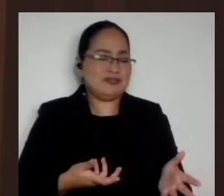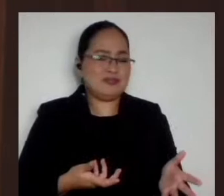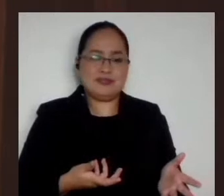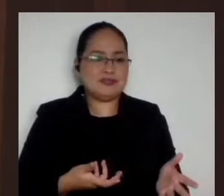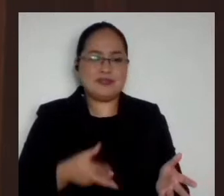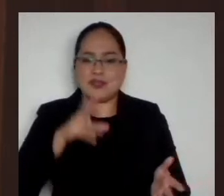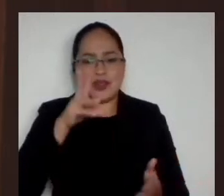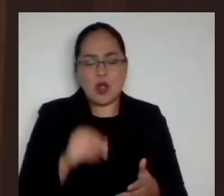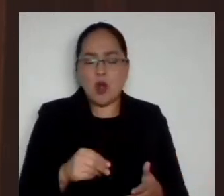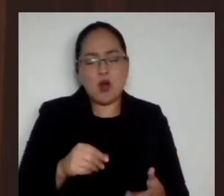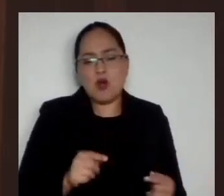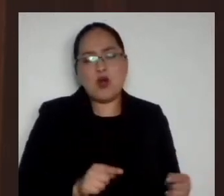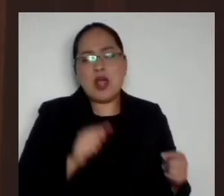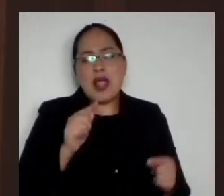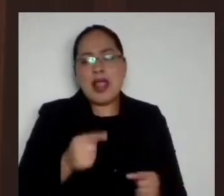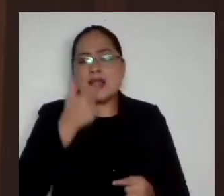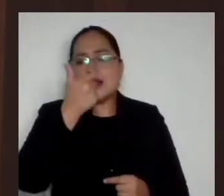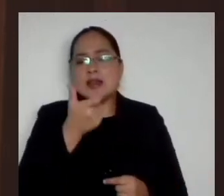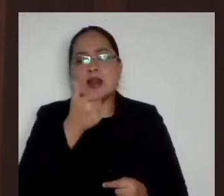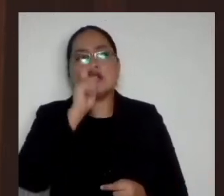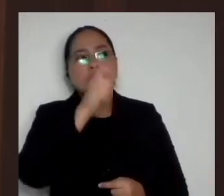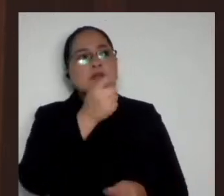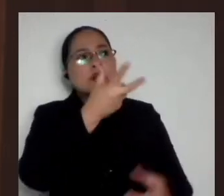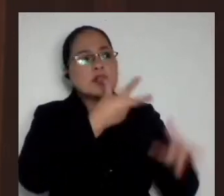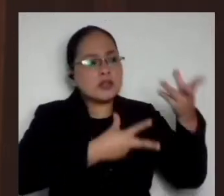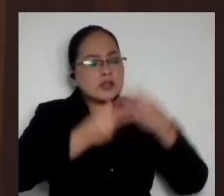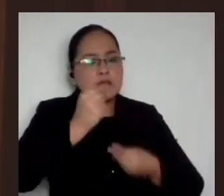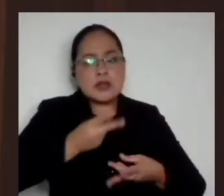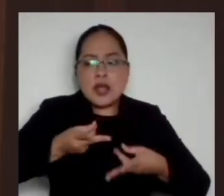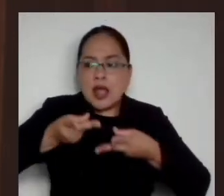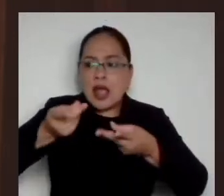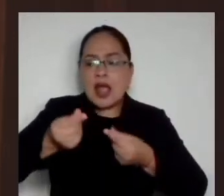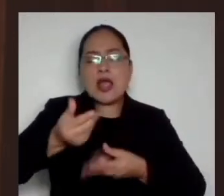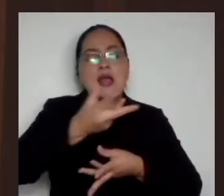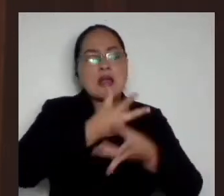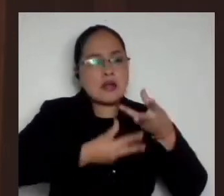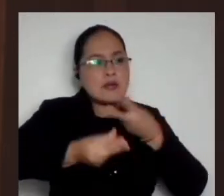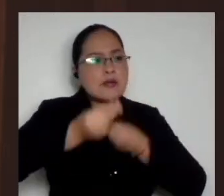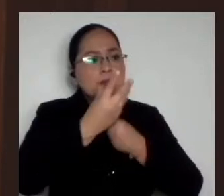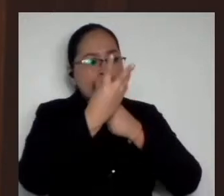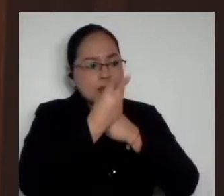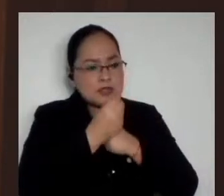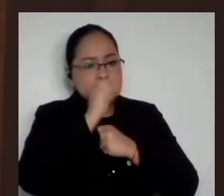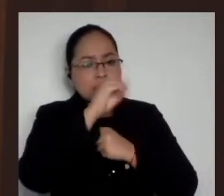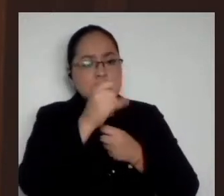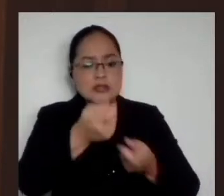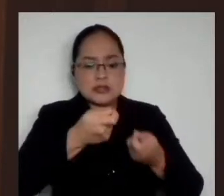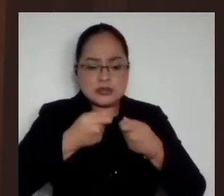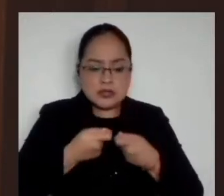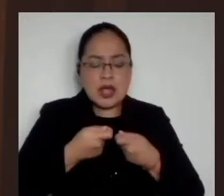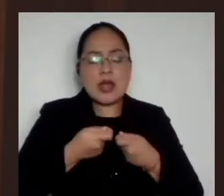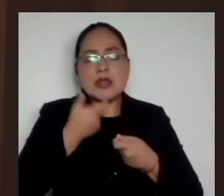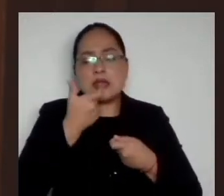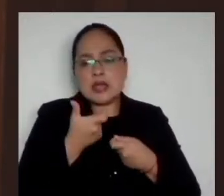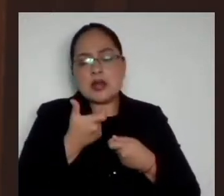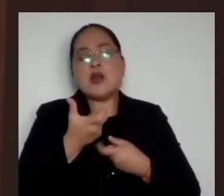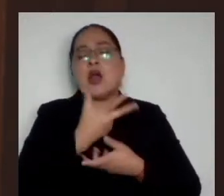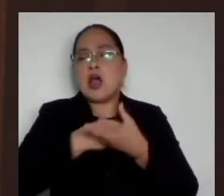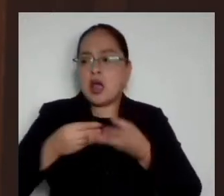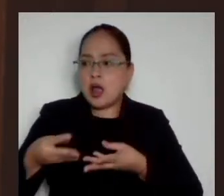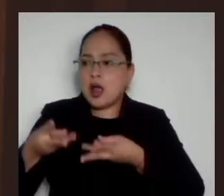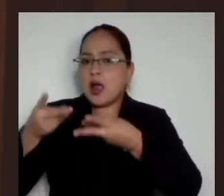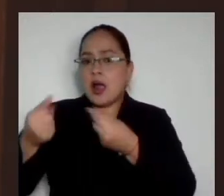Se va ejerciendo el dinero conforme se va necesitando y conforme se va autorizando por los bancos a partir de que se